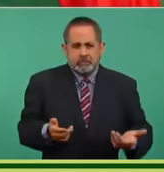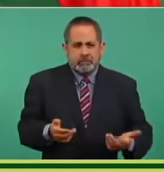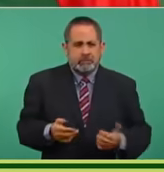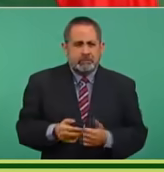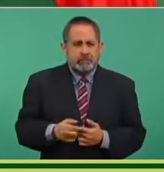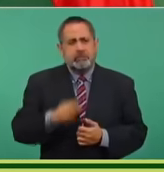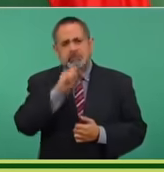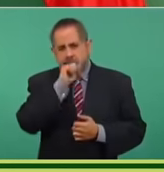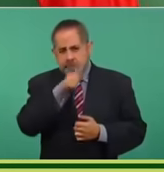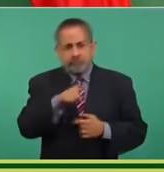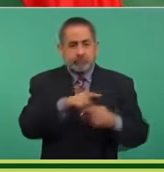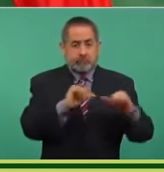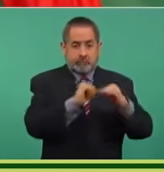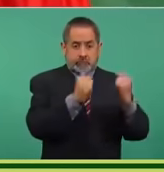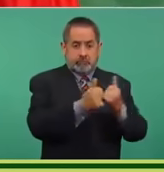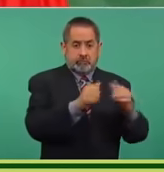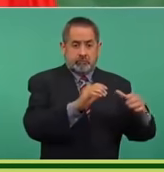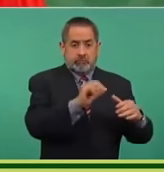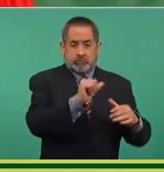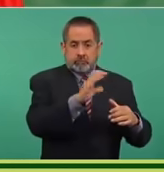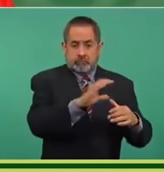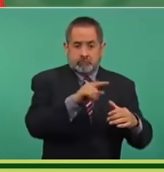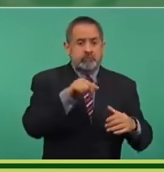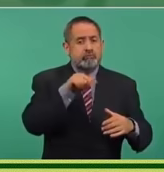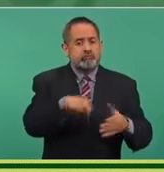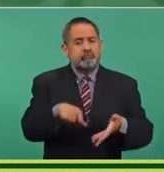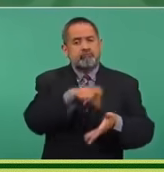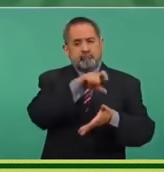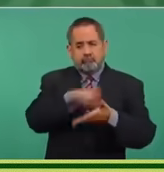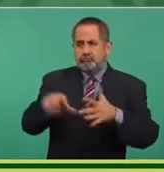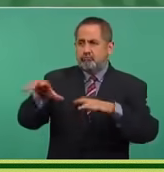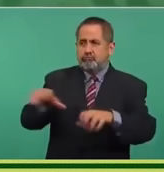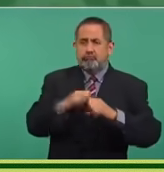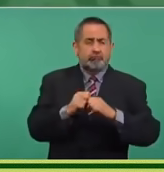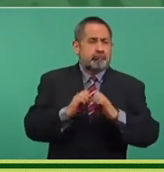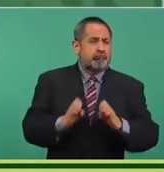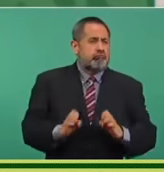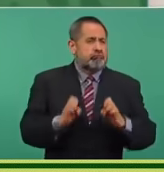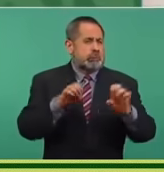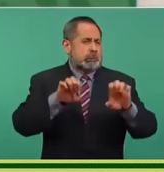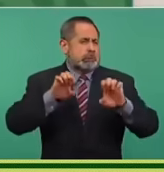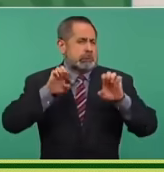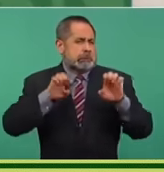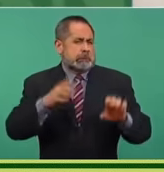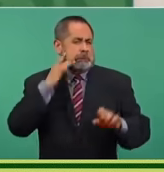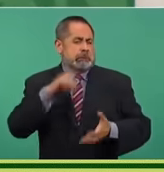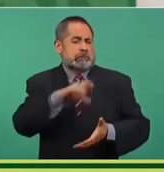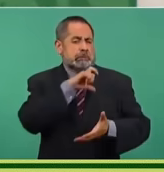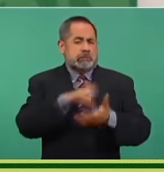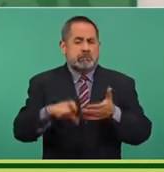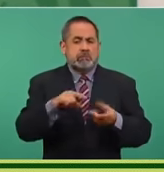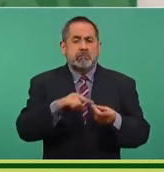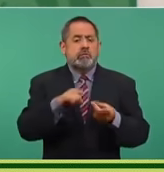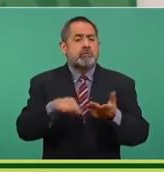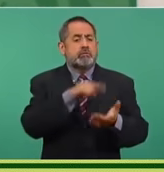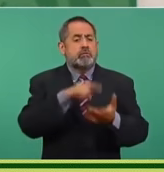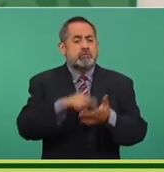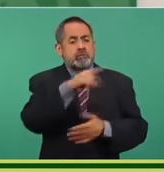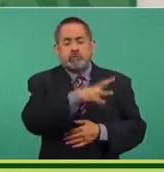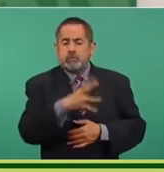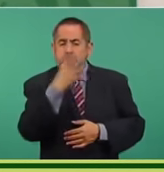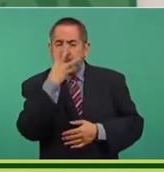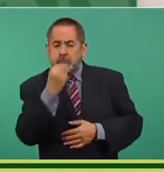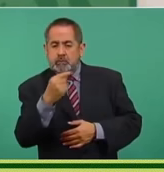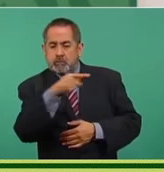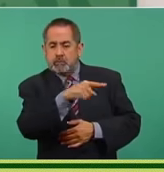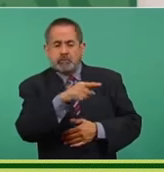asimismo la asociación civil adquirió un inmueble de lujo en el centro de coyoacán